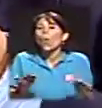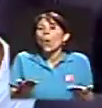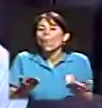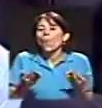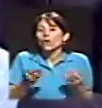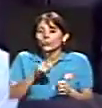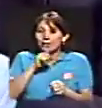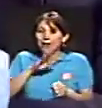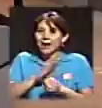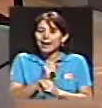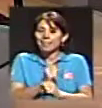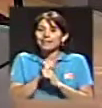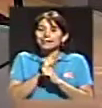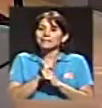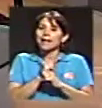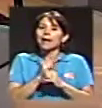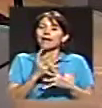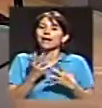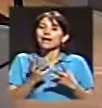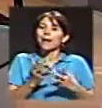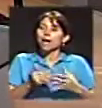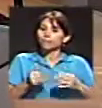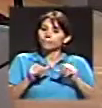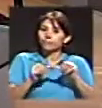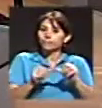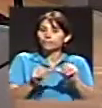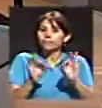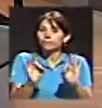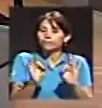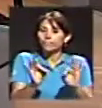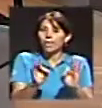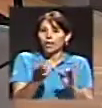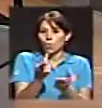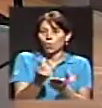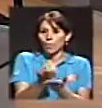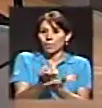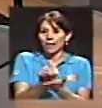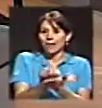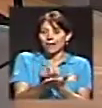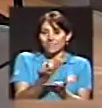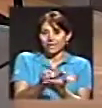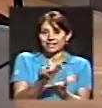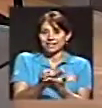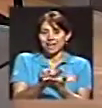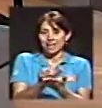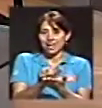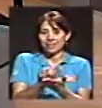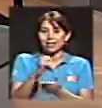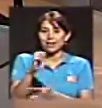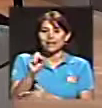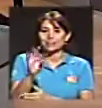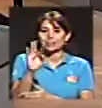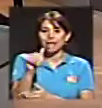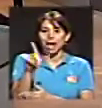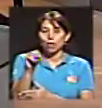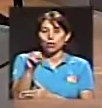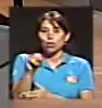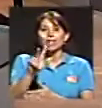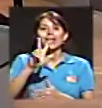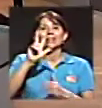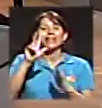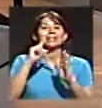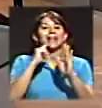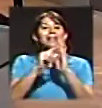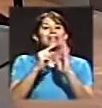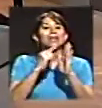digamos, la solidez económica y financiera del Estado. Esos tres artículos son el 176